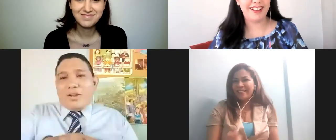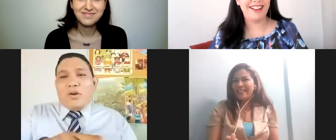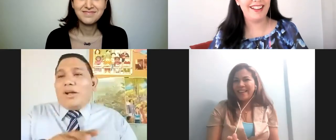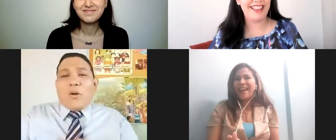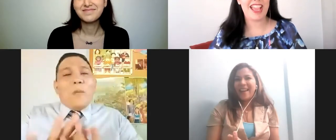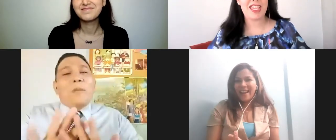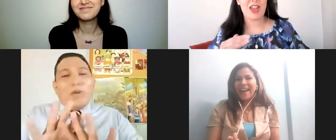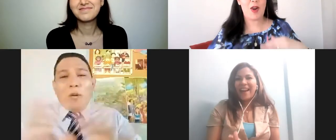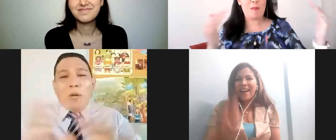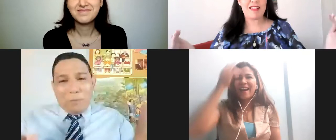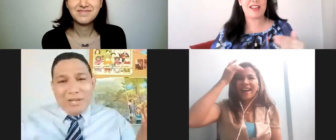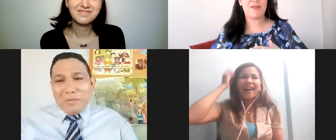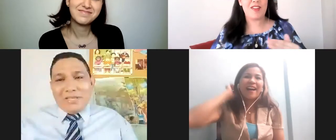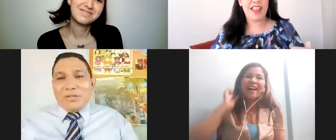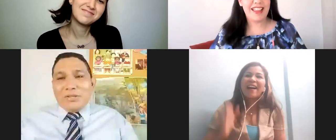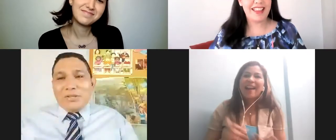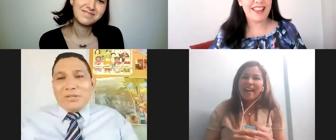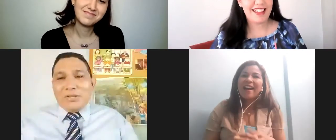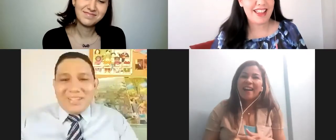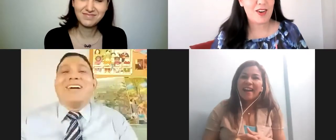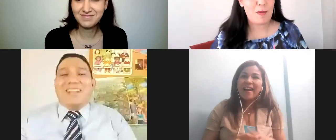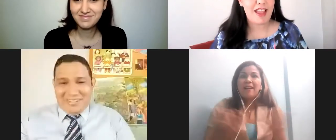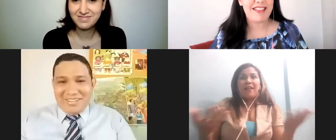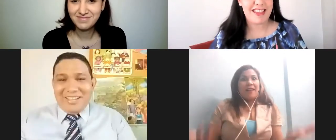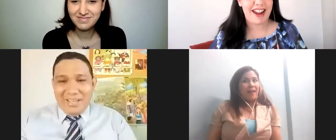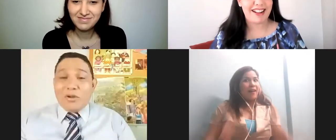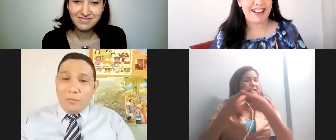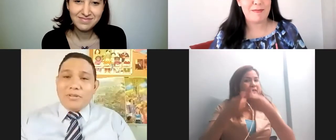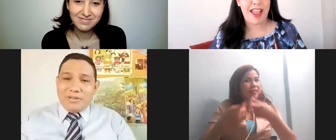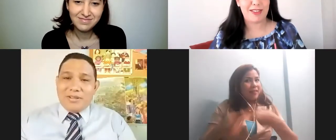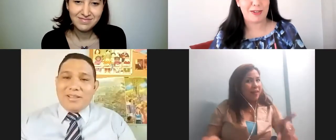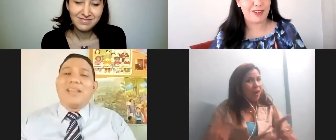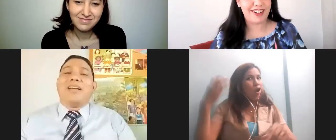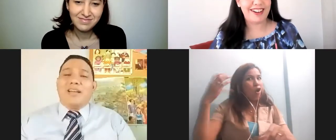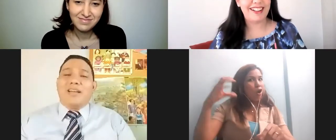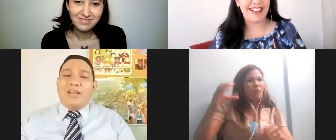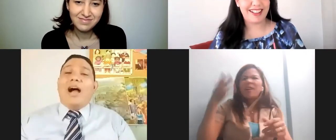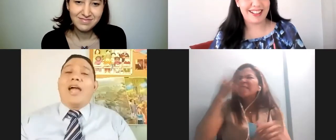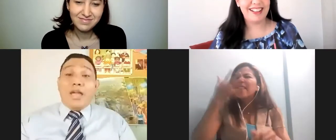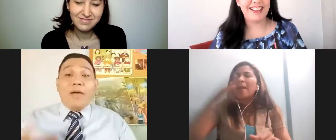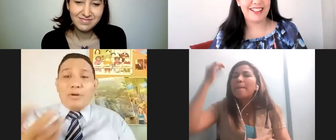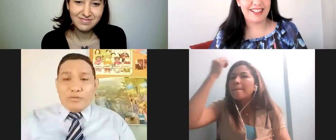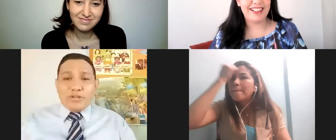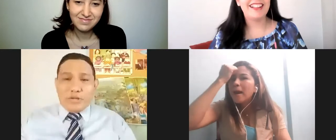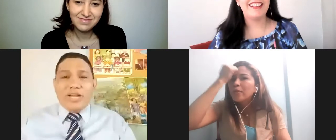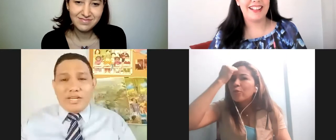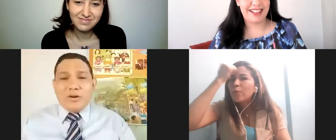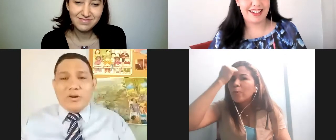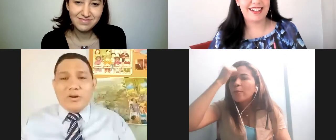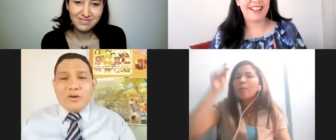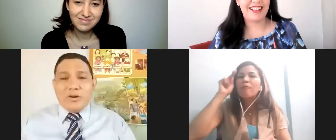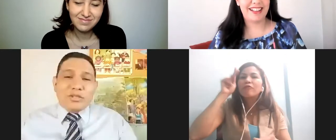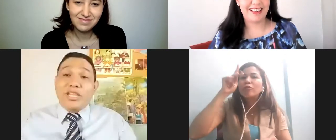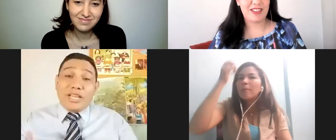es y en completamente Colombia, contrario. Y en Colombia es enseñar, es maestro. Es profesor, o